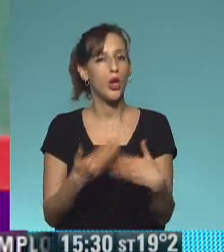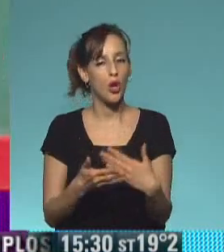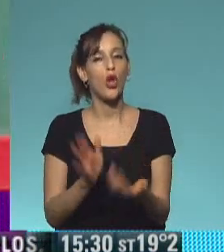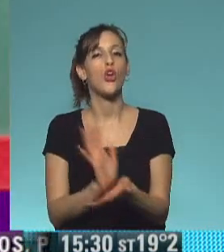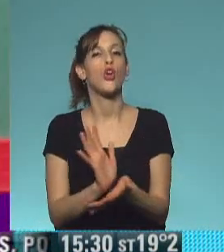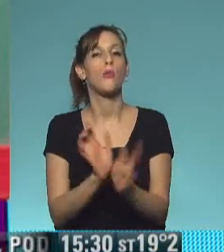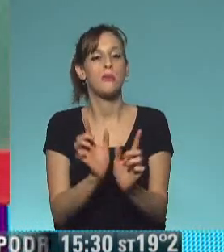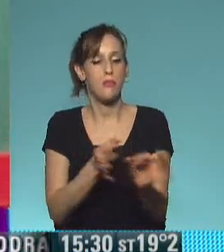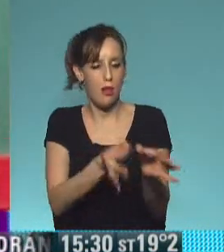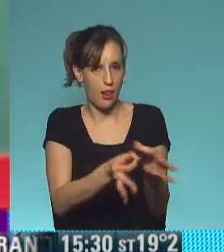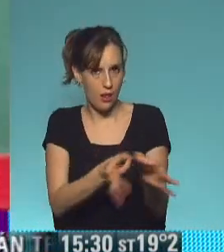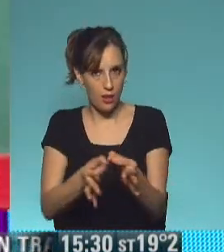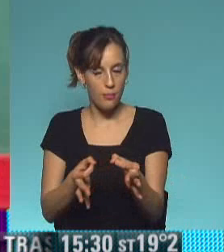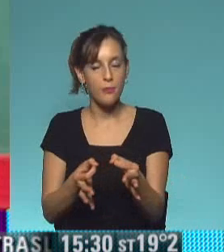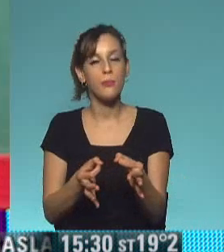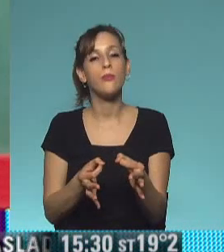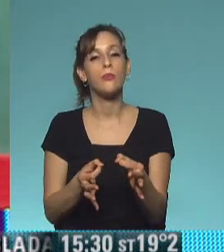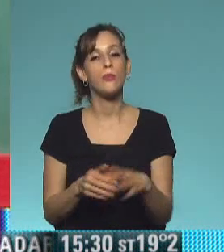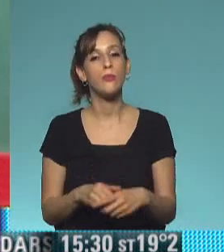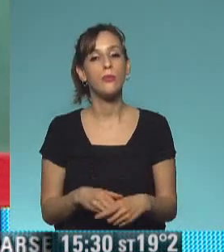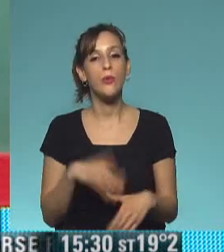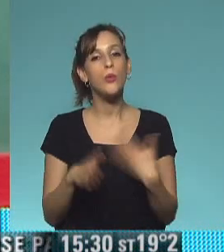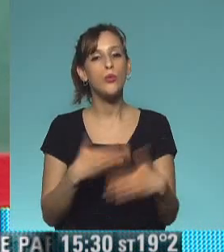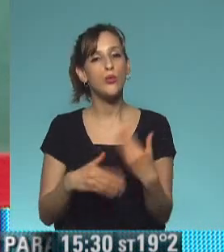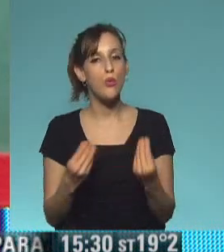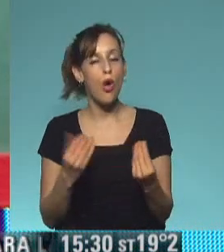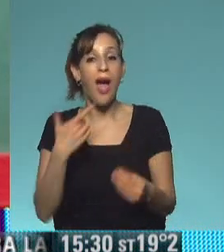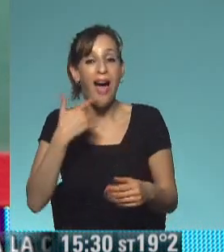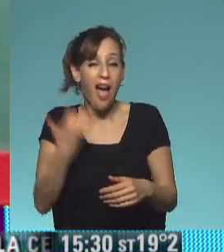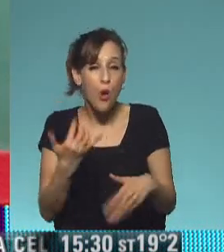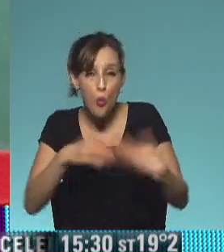porotos, sí. Bien. Y dice, los juegos con frijoles, hay muchos juegos con